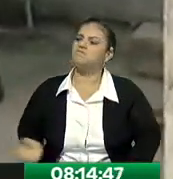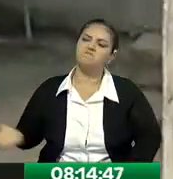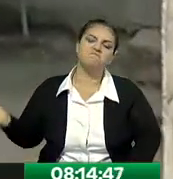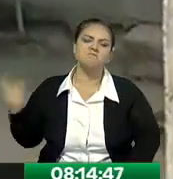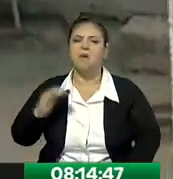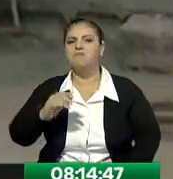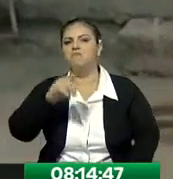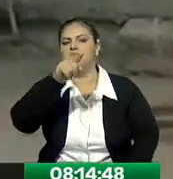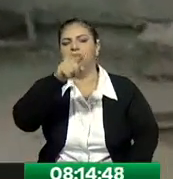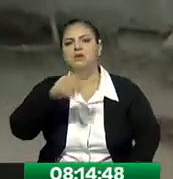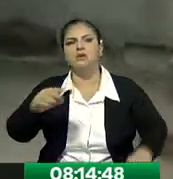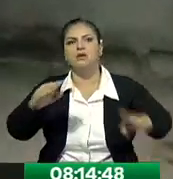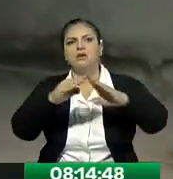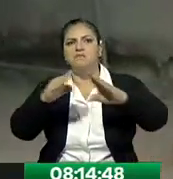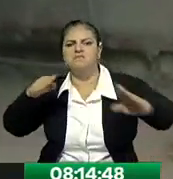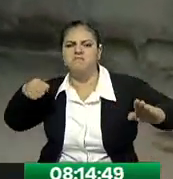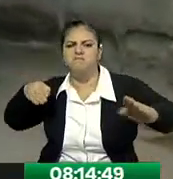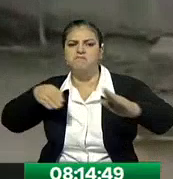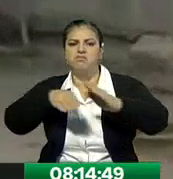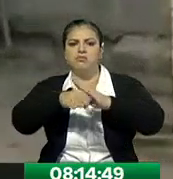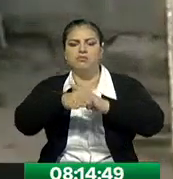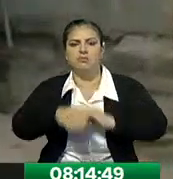inmueble.